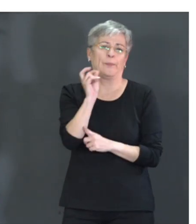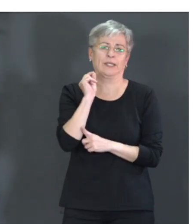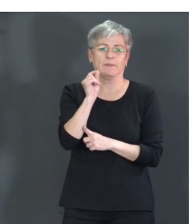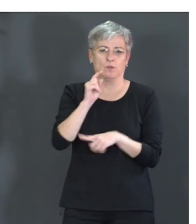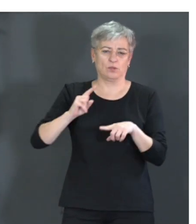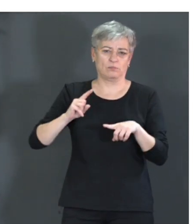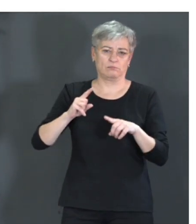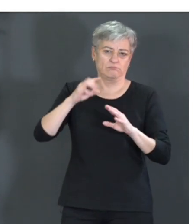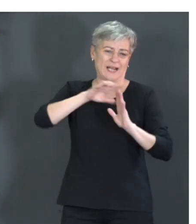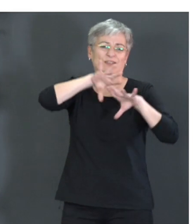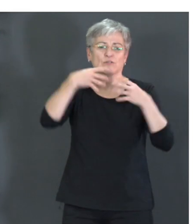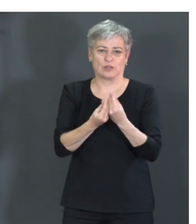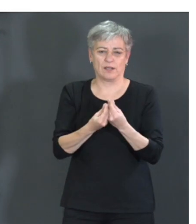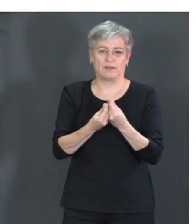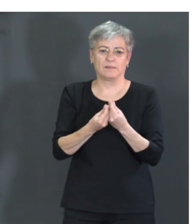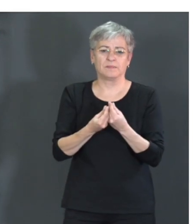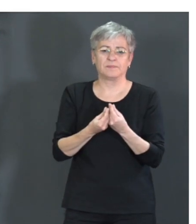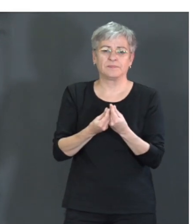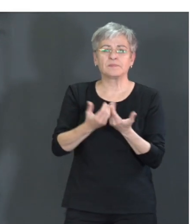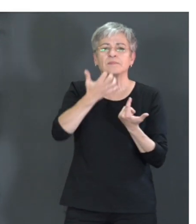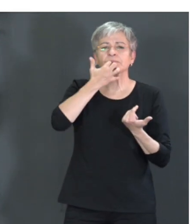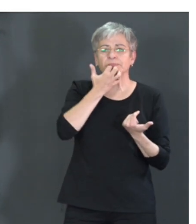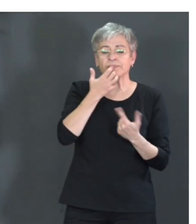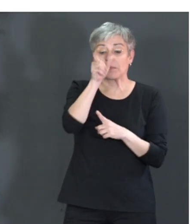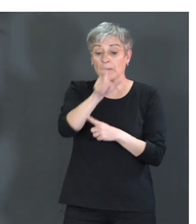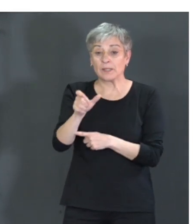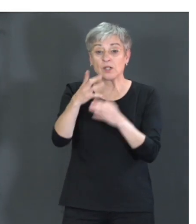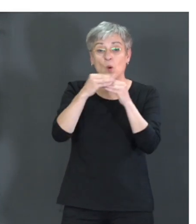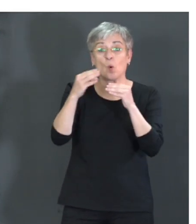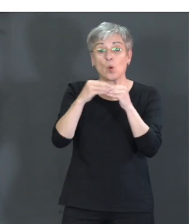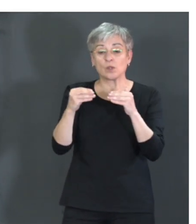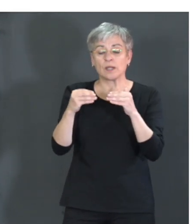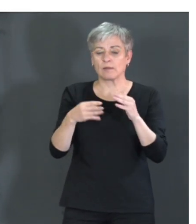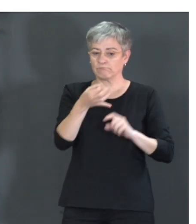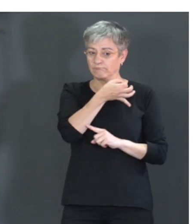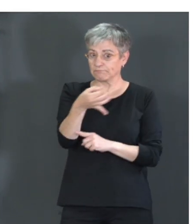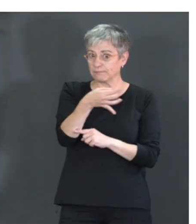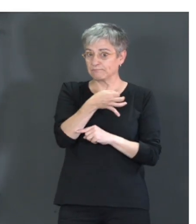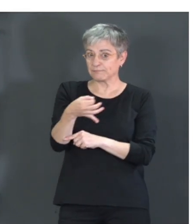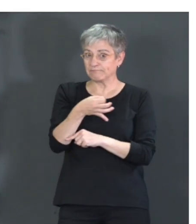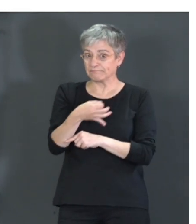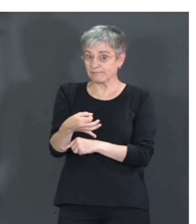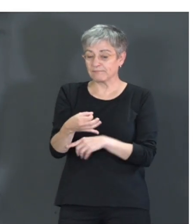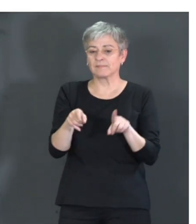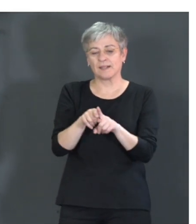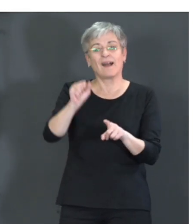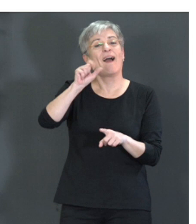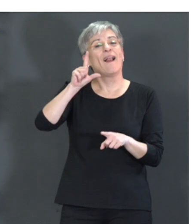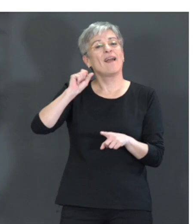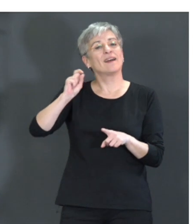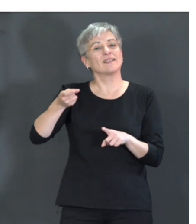minutos. ¿Vale? Cuando las personas o el usuario acierta las preguntas, Alexa lo que hace